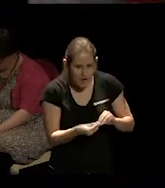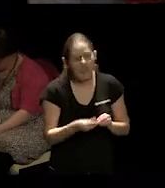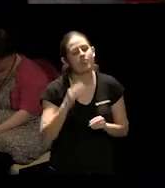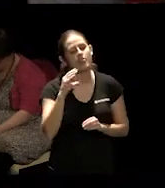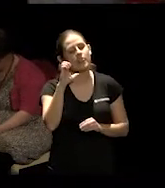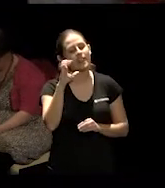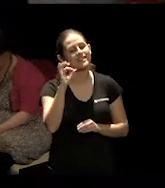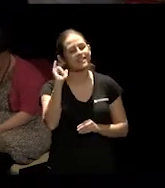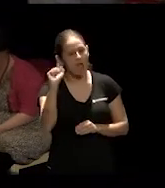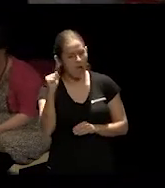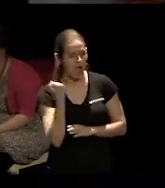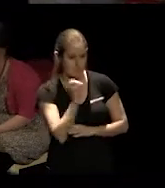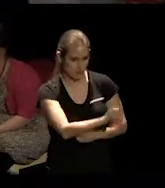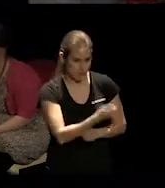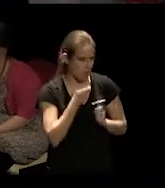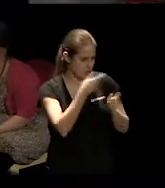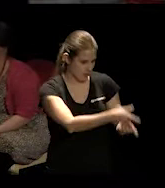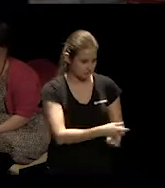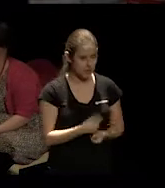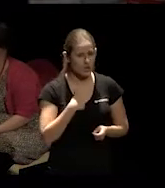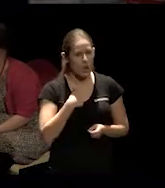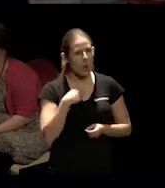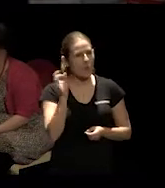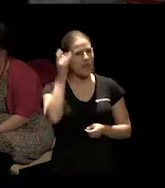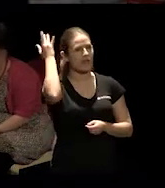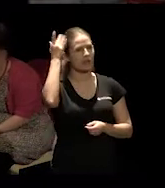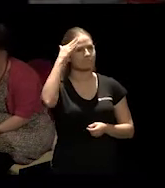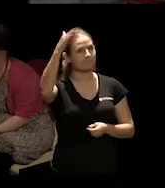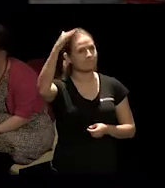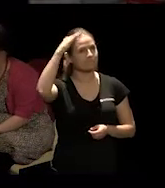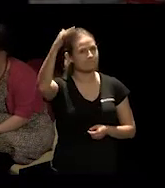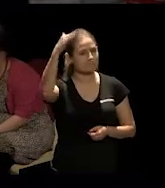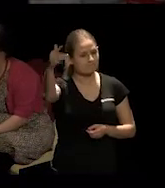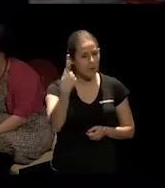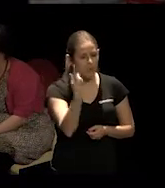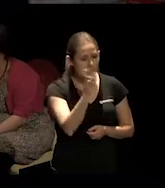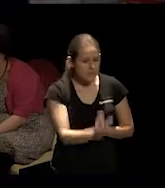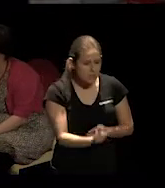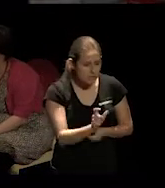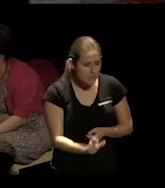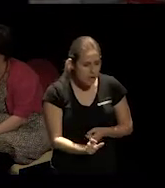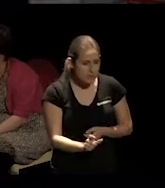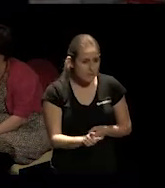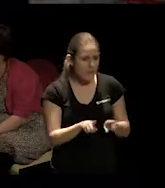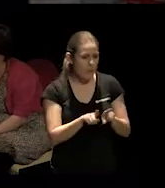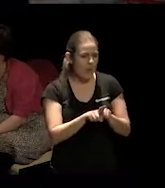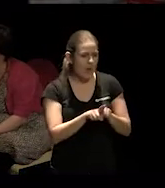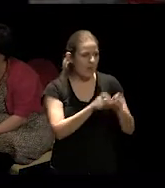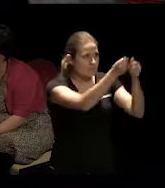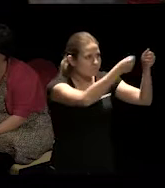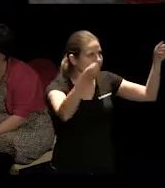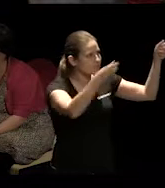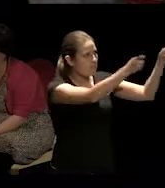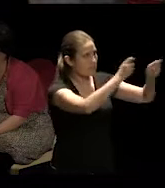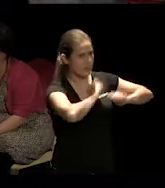normal una idea utópica que tengo en la cabeza. Que una persona adquiera una taquilla y no le pregunten